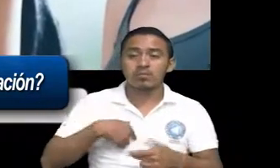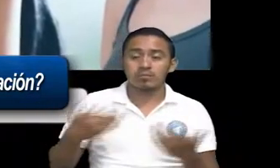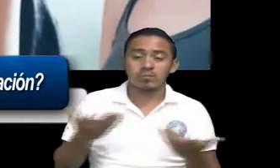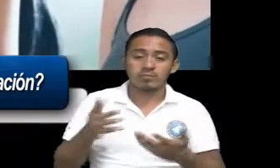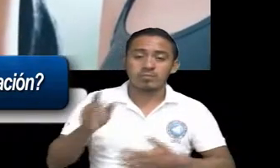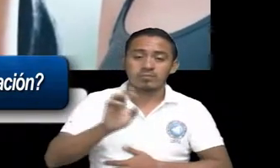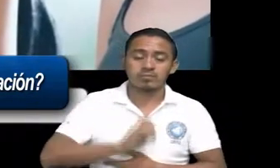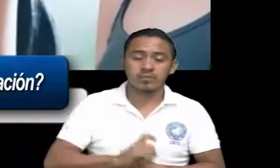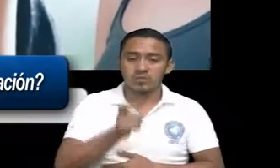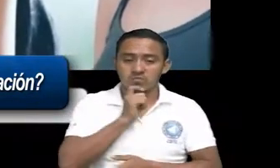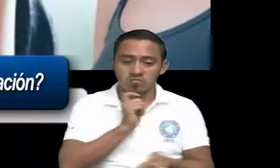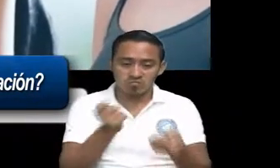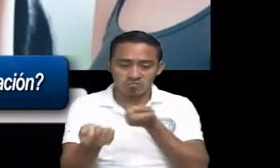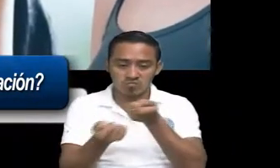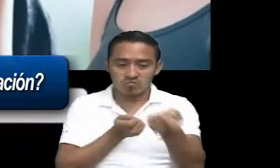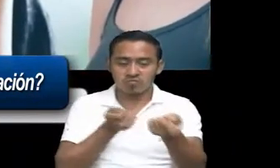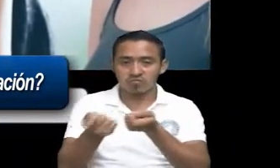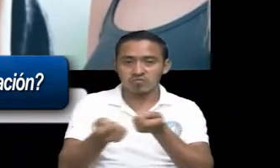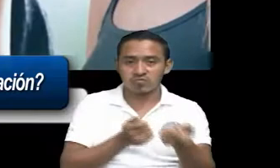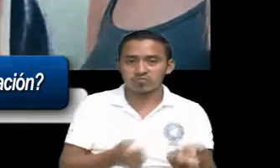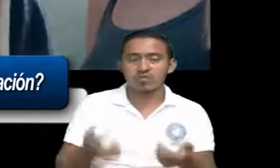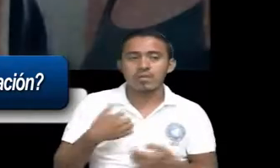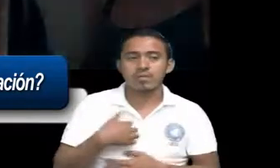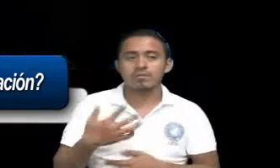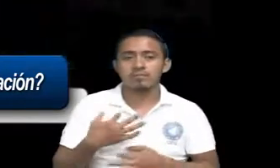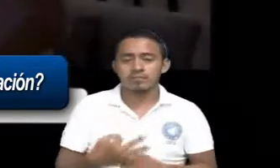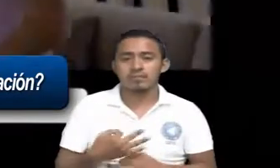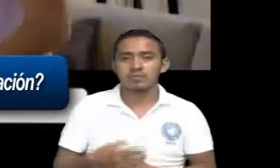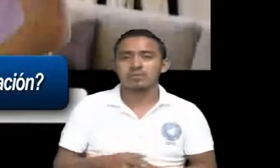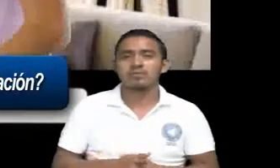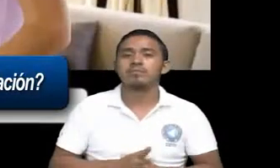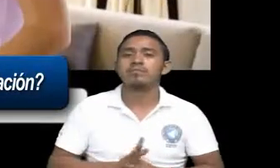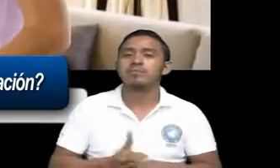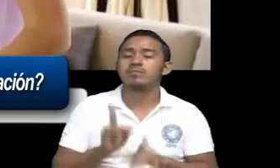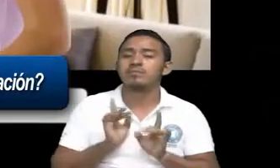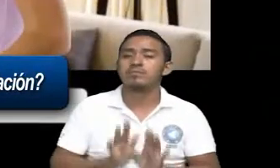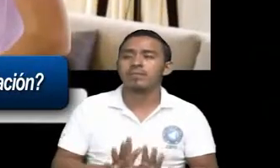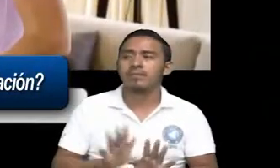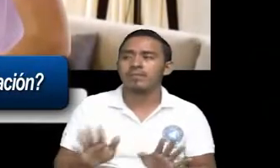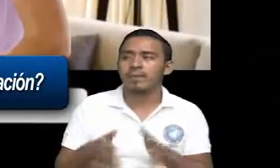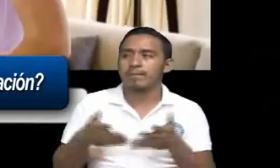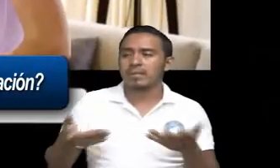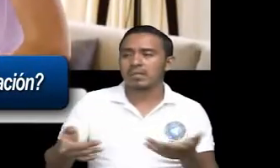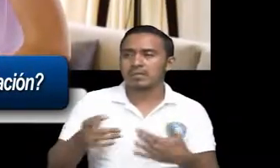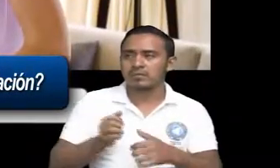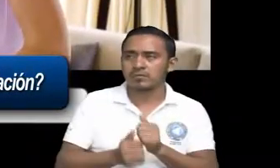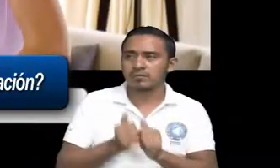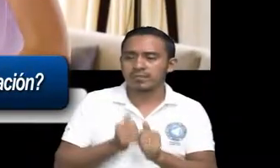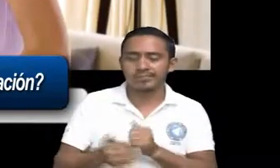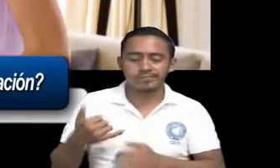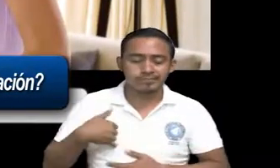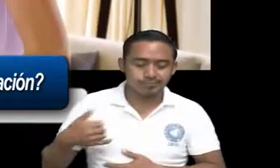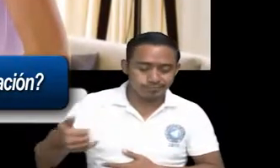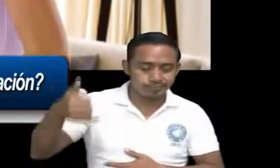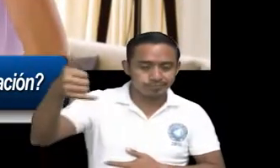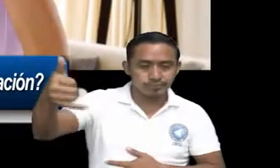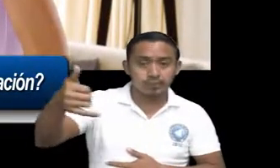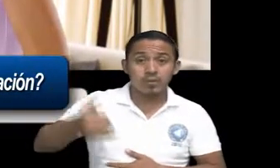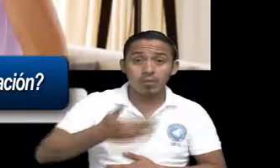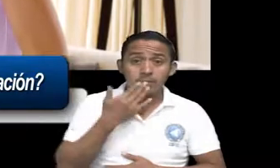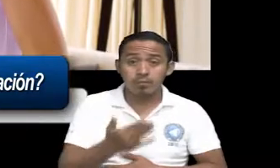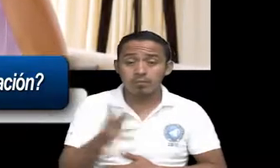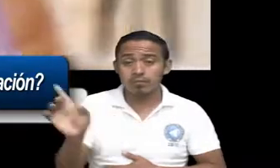querer tener el control de todo, y eso me da a mí seguridad. Entonces dice, no, para que no tengamos problema, entonces toma. Eso no está